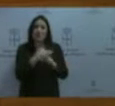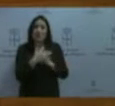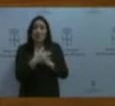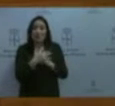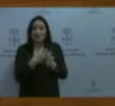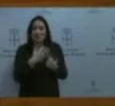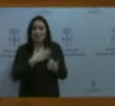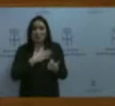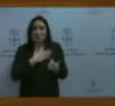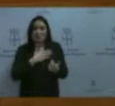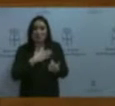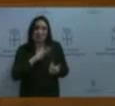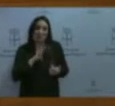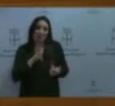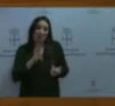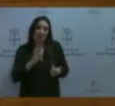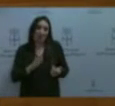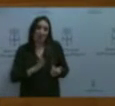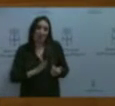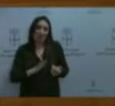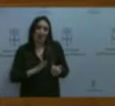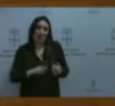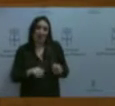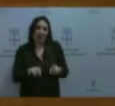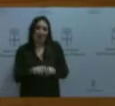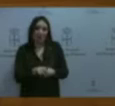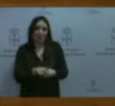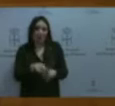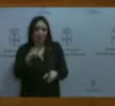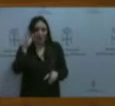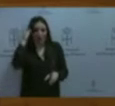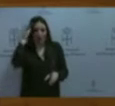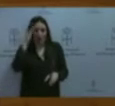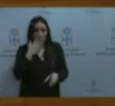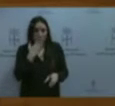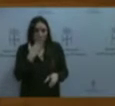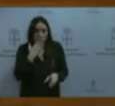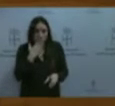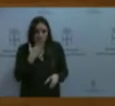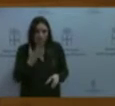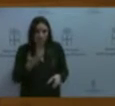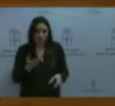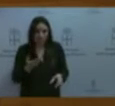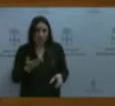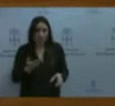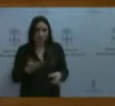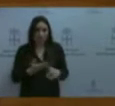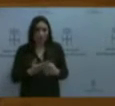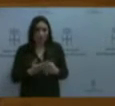ya los esperpentos de Valle Inclán. El señor